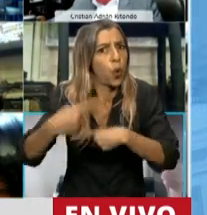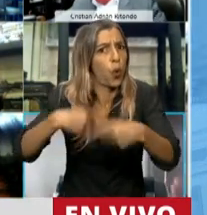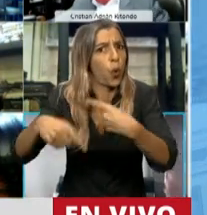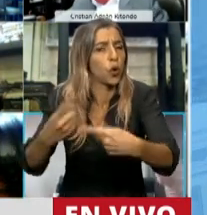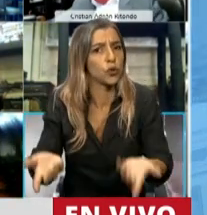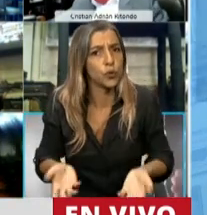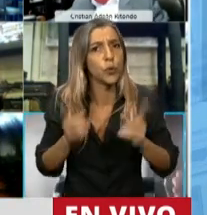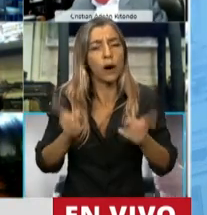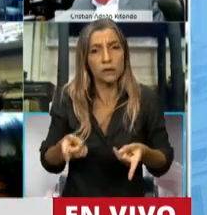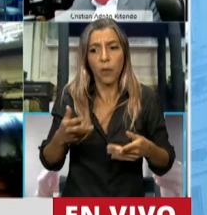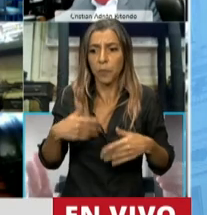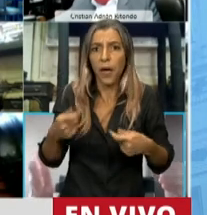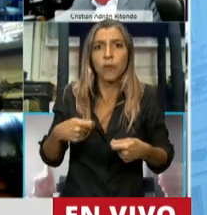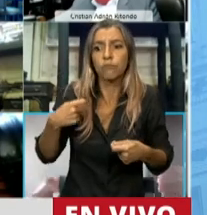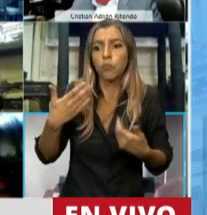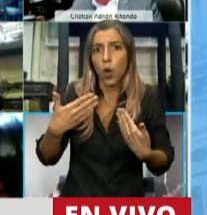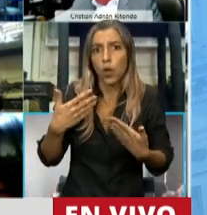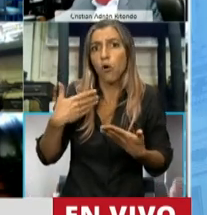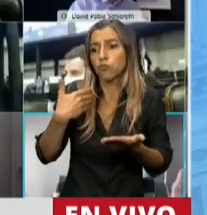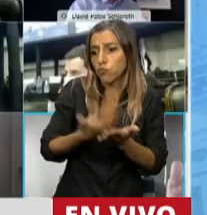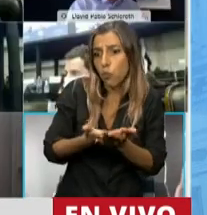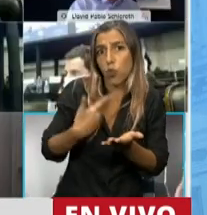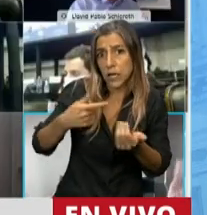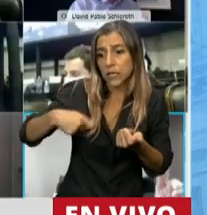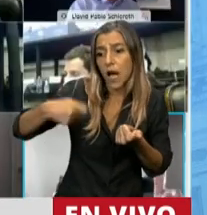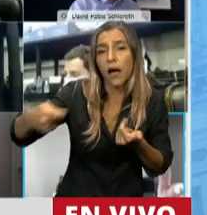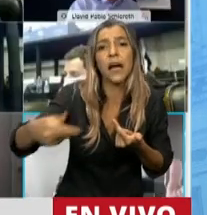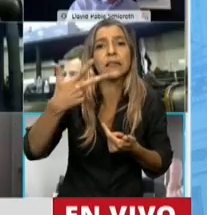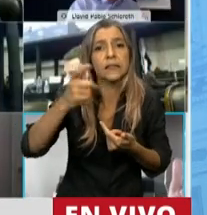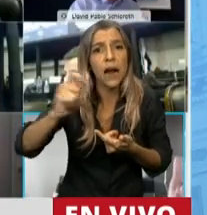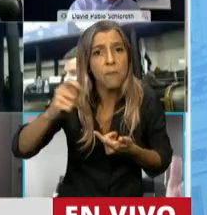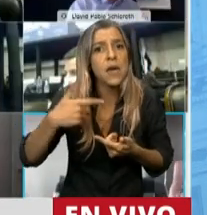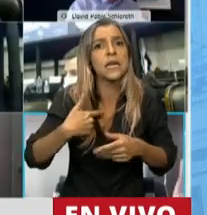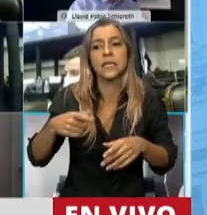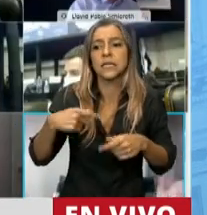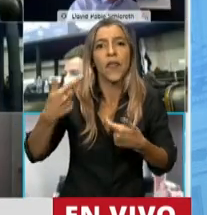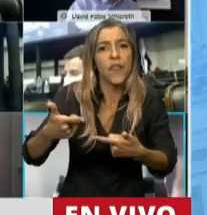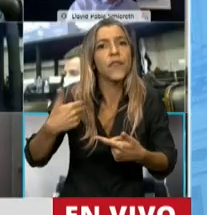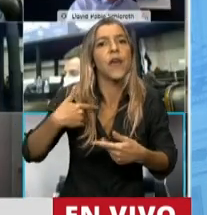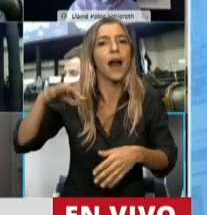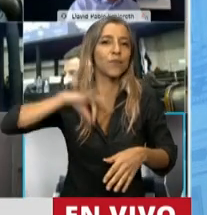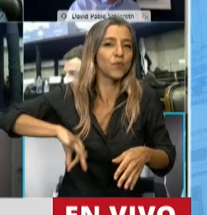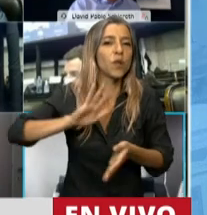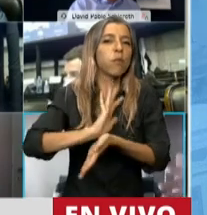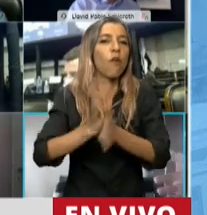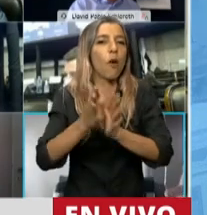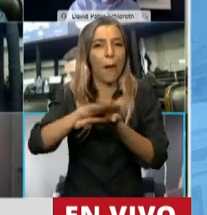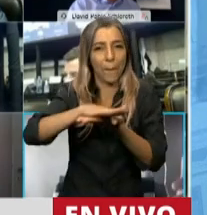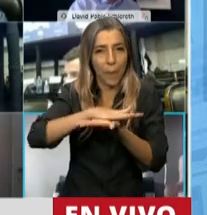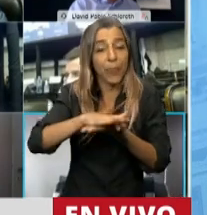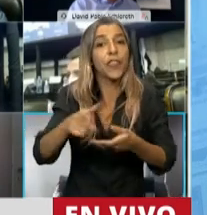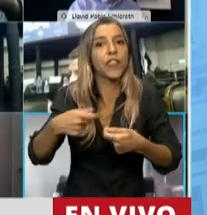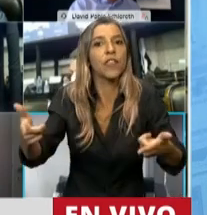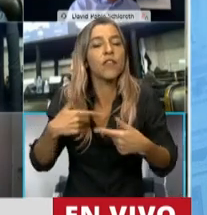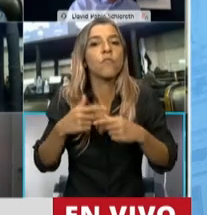no reintegrable mensual durante 3 meses, equivalente a un salario mínimo vital y móvil por cada empleado docente y no docente y exhibición